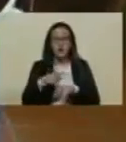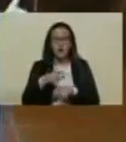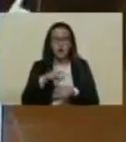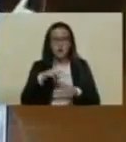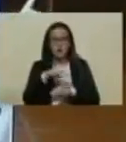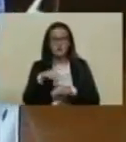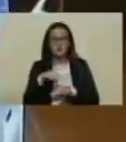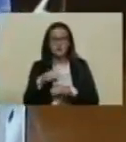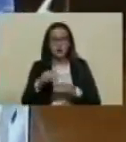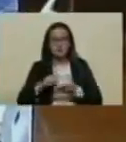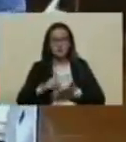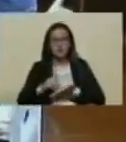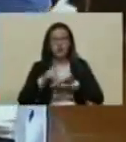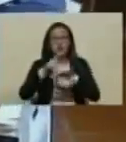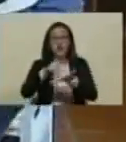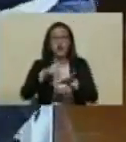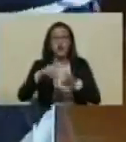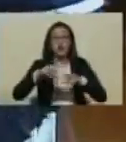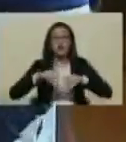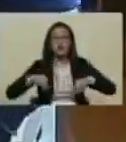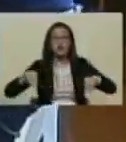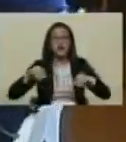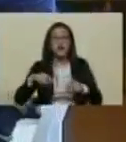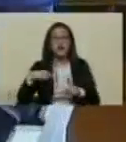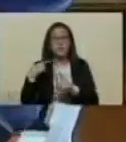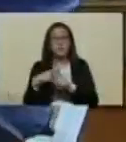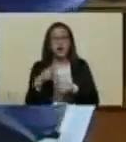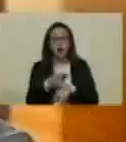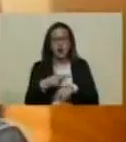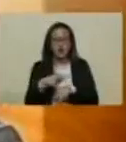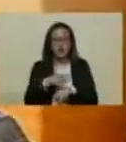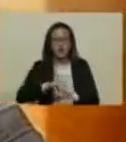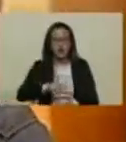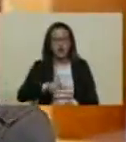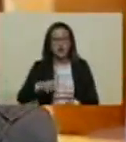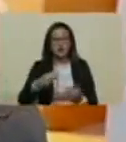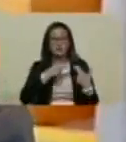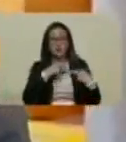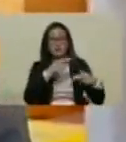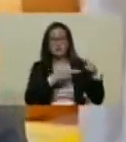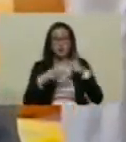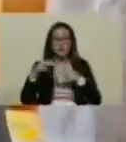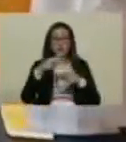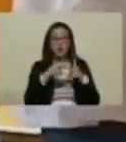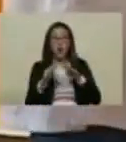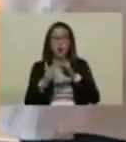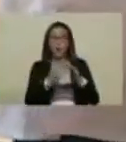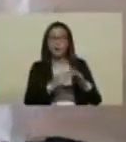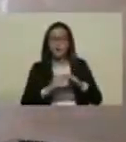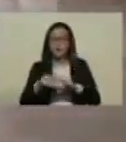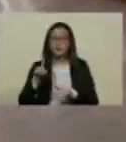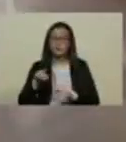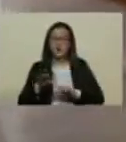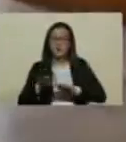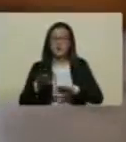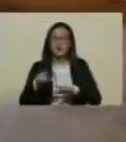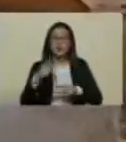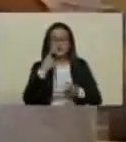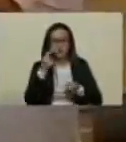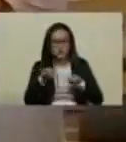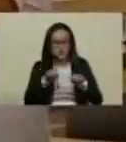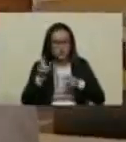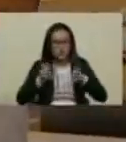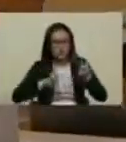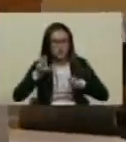que donó este terreno, gobierno regional que se encargó de la construcción, la comunidad que estuvo como contralora social de